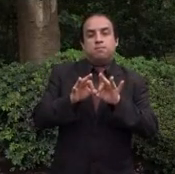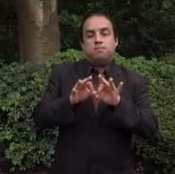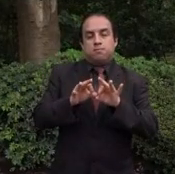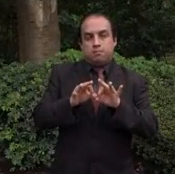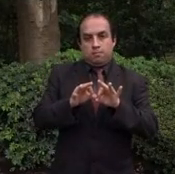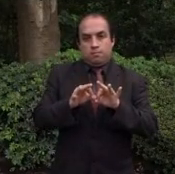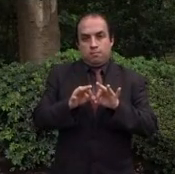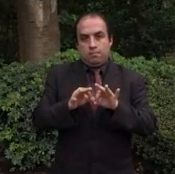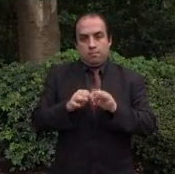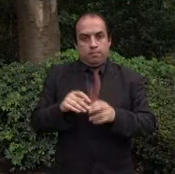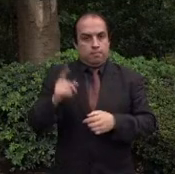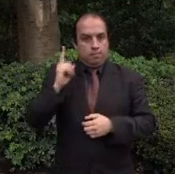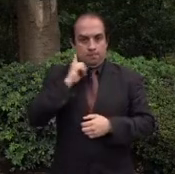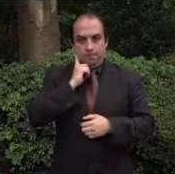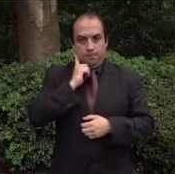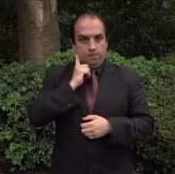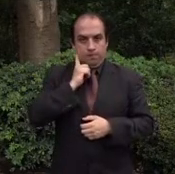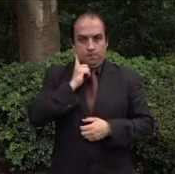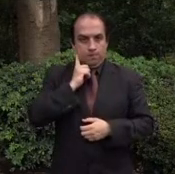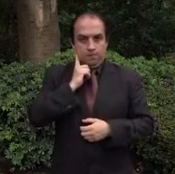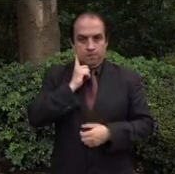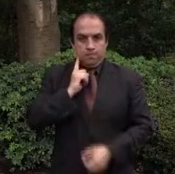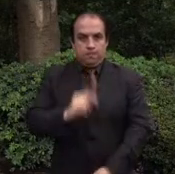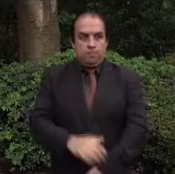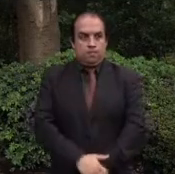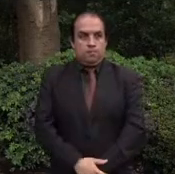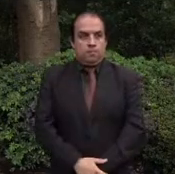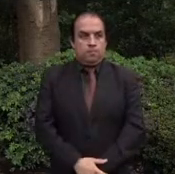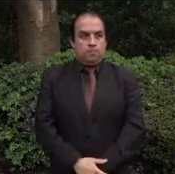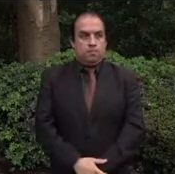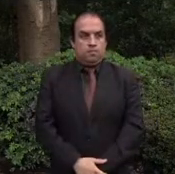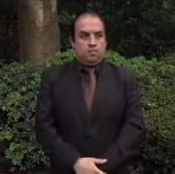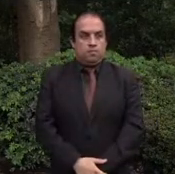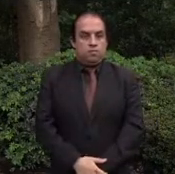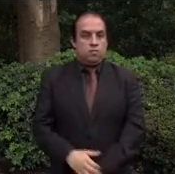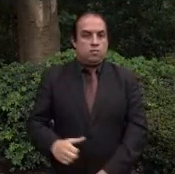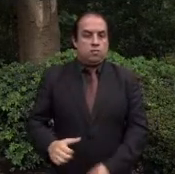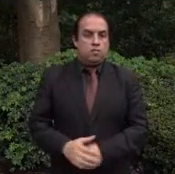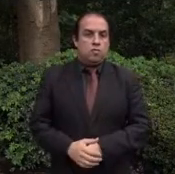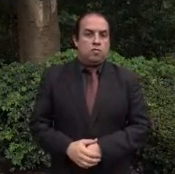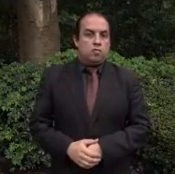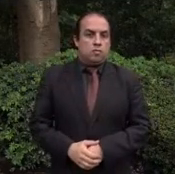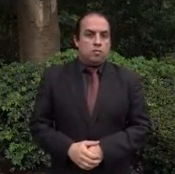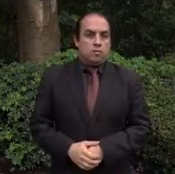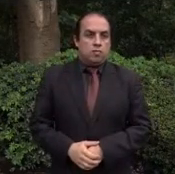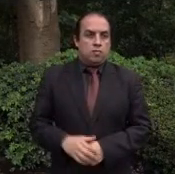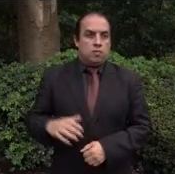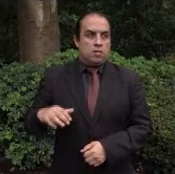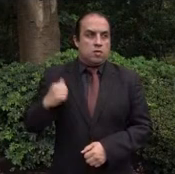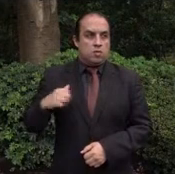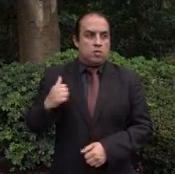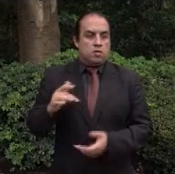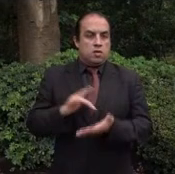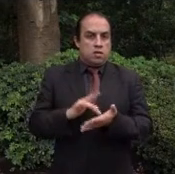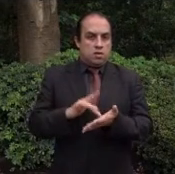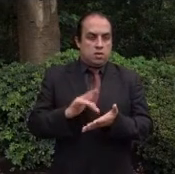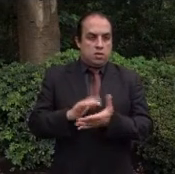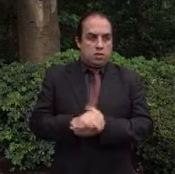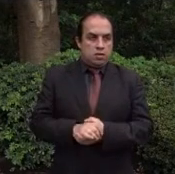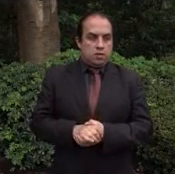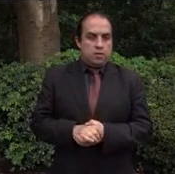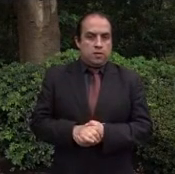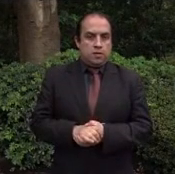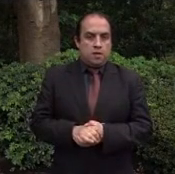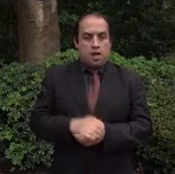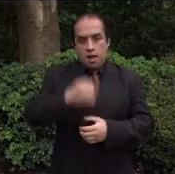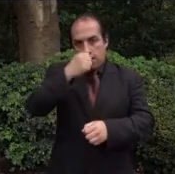cercana a la población. Y aprovecho ahí para agradecer a José Alfonso Suárez del Real, hoy secretario